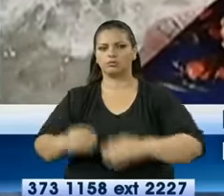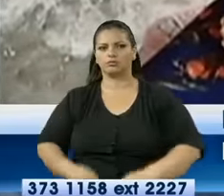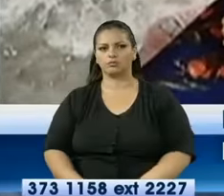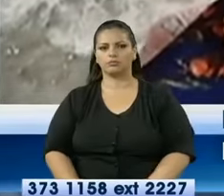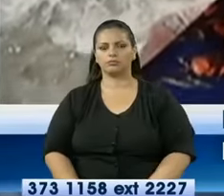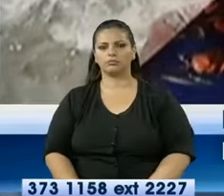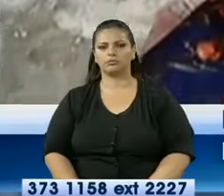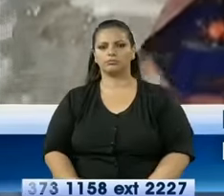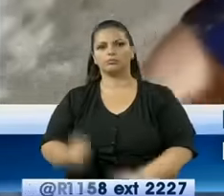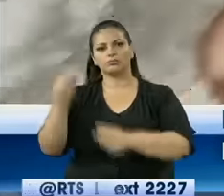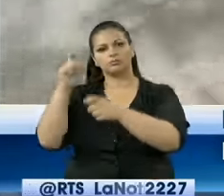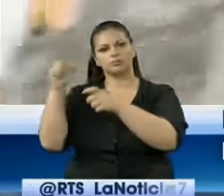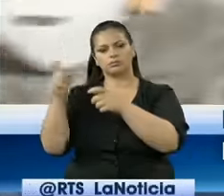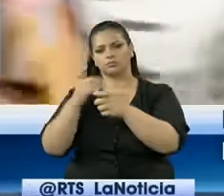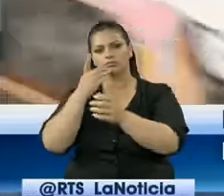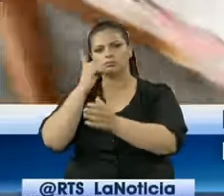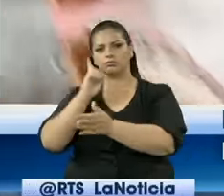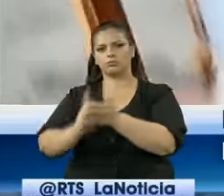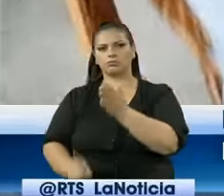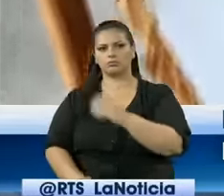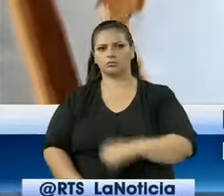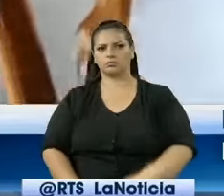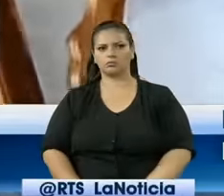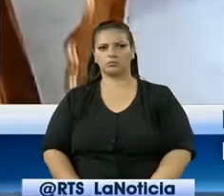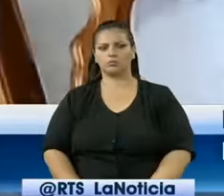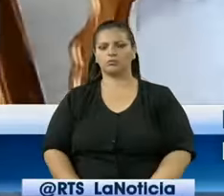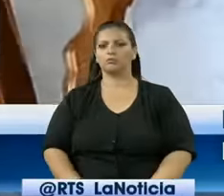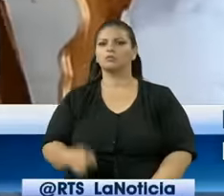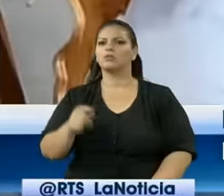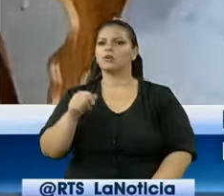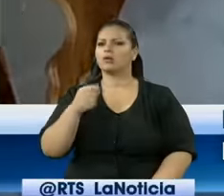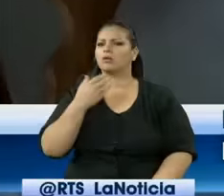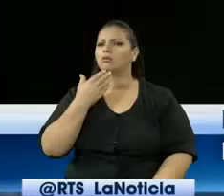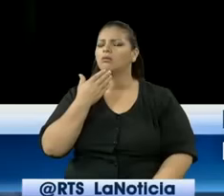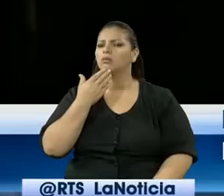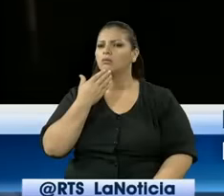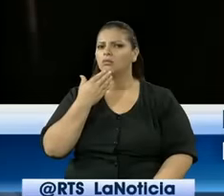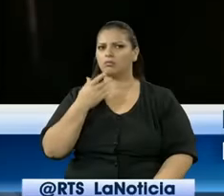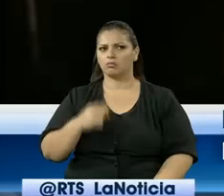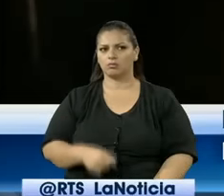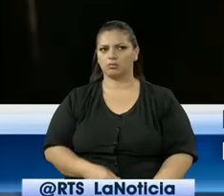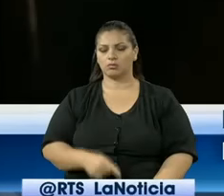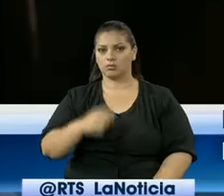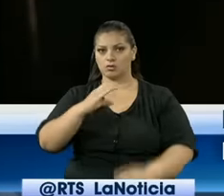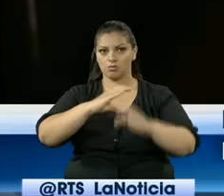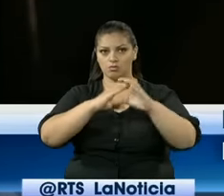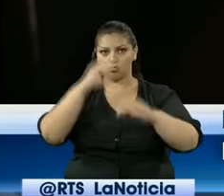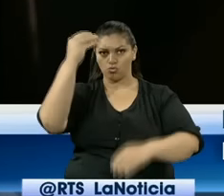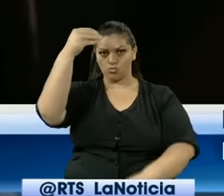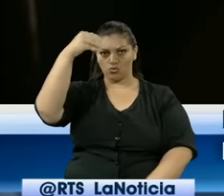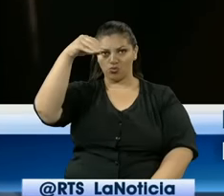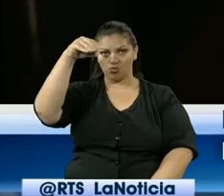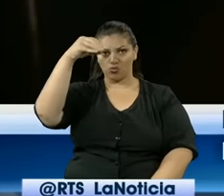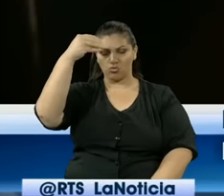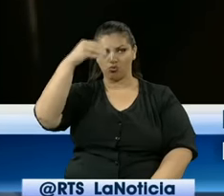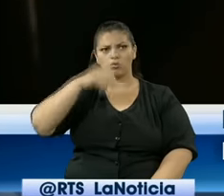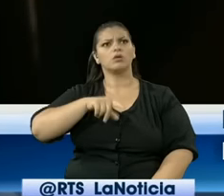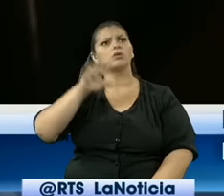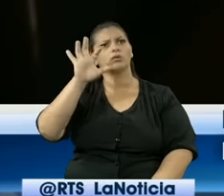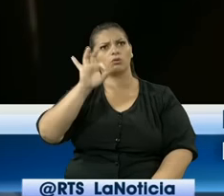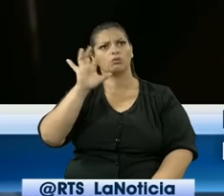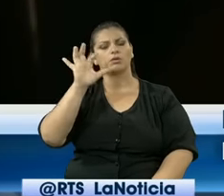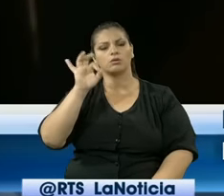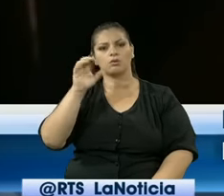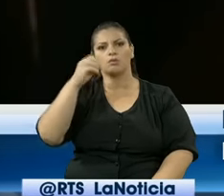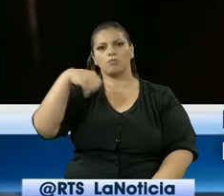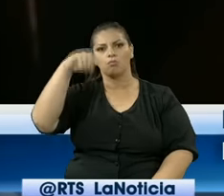procedimiento. Pero luego empezaron las sospechosas intermitencias. Las cámaras de Gesell es el 99% de sus pruebas